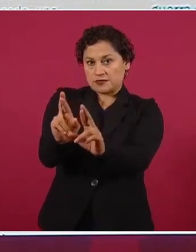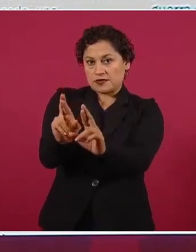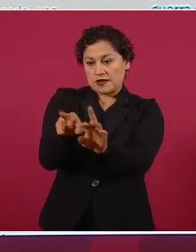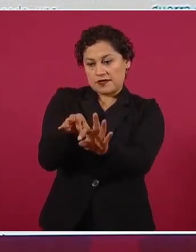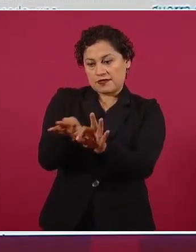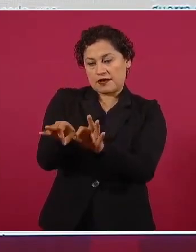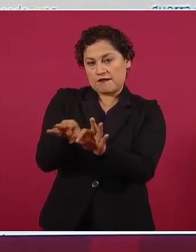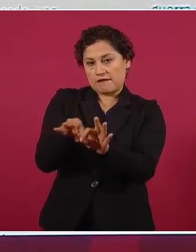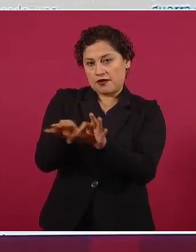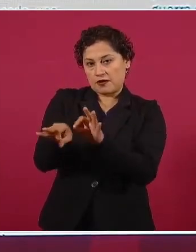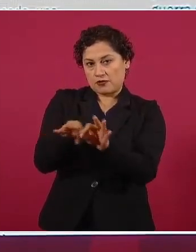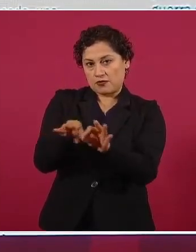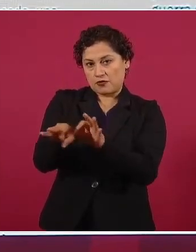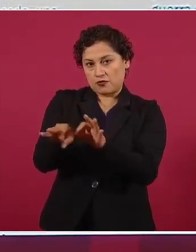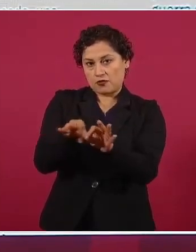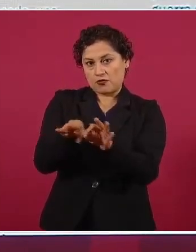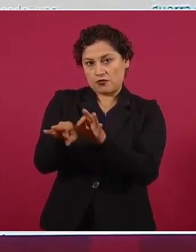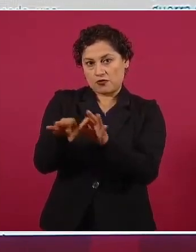tan